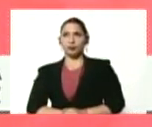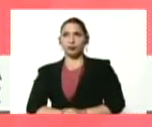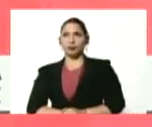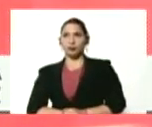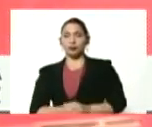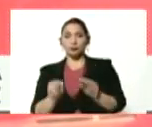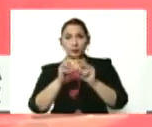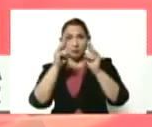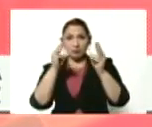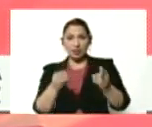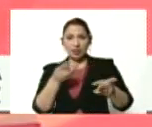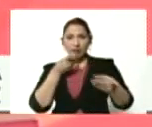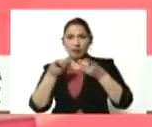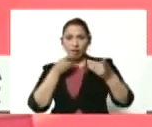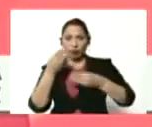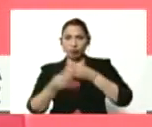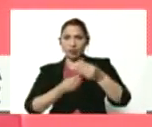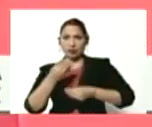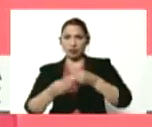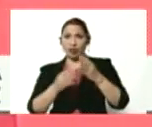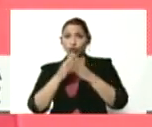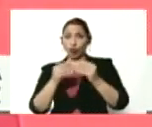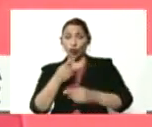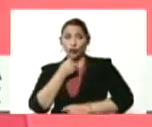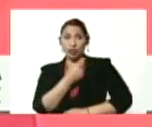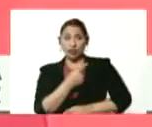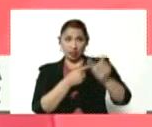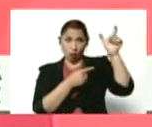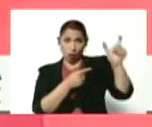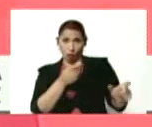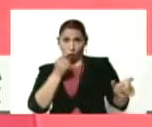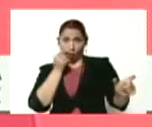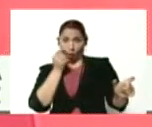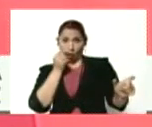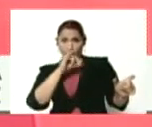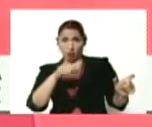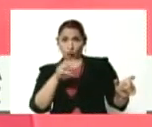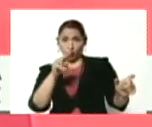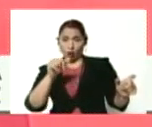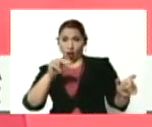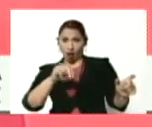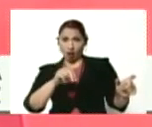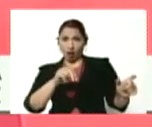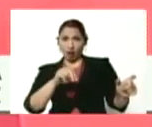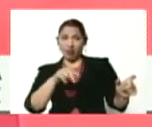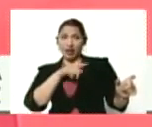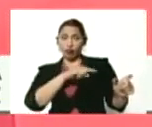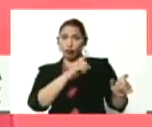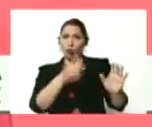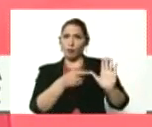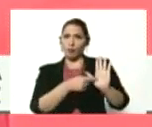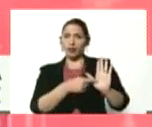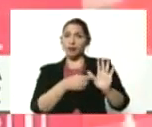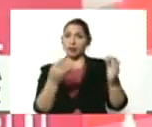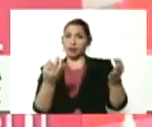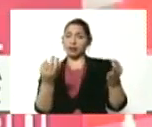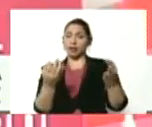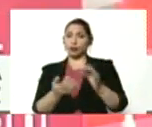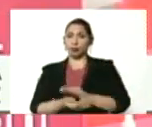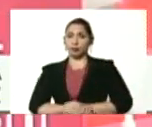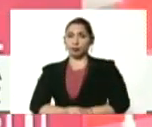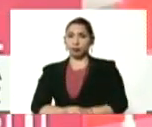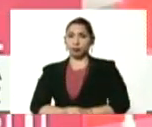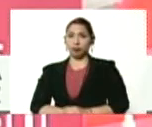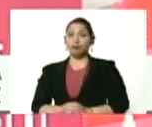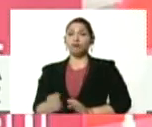mesas de diálogo. Y todo lo que dice allí Gutiérrez Aranguren es completamente cierto. Que